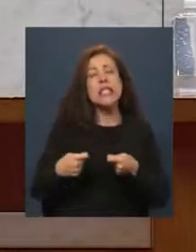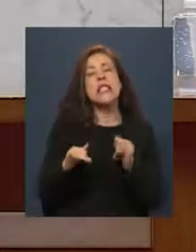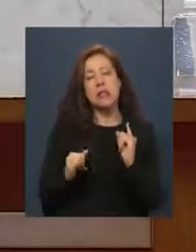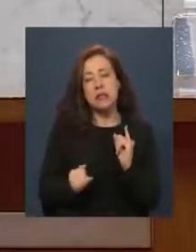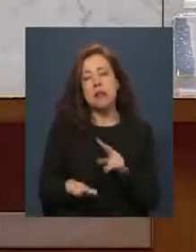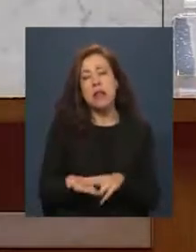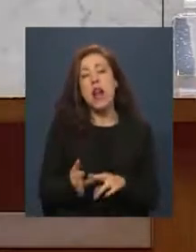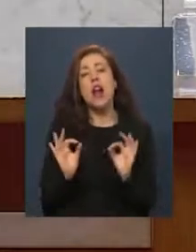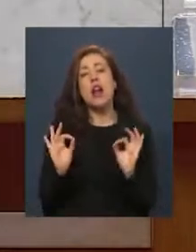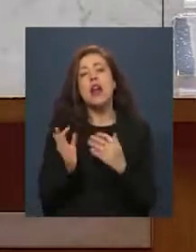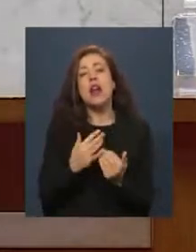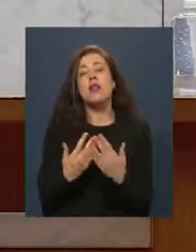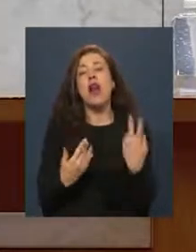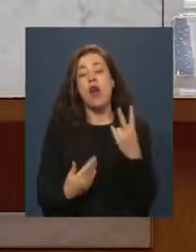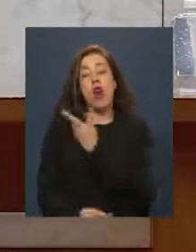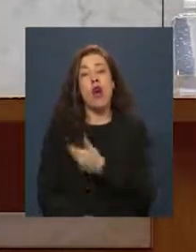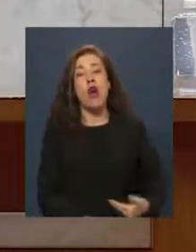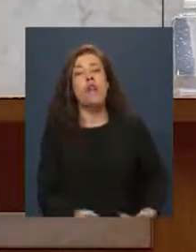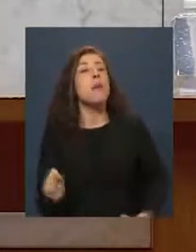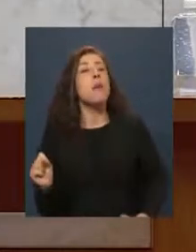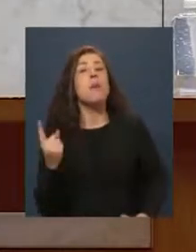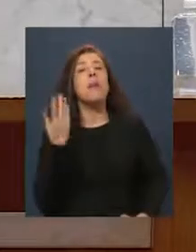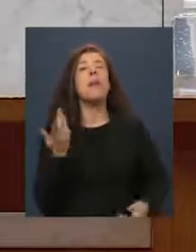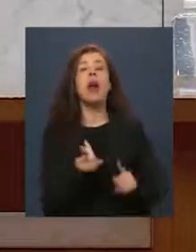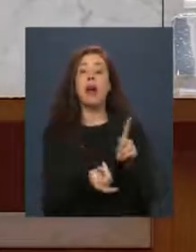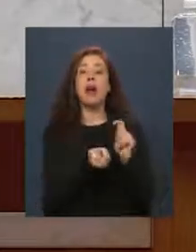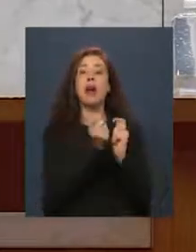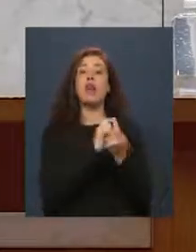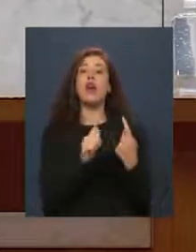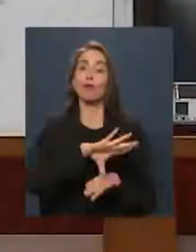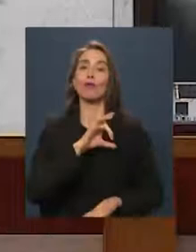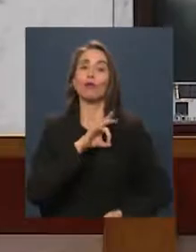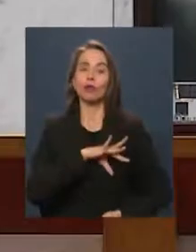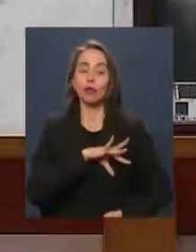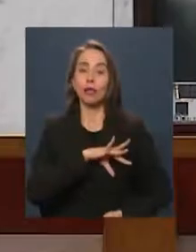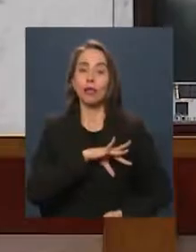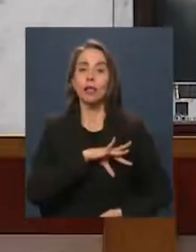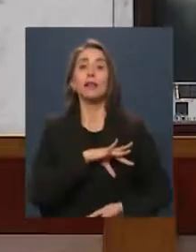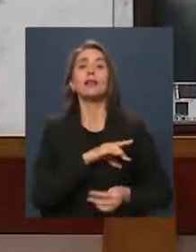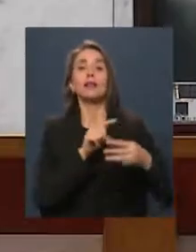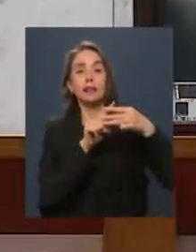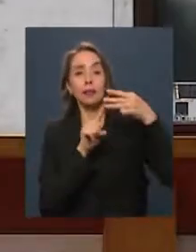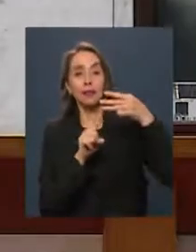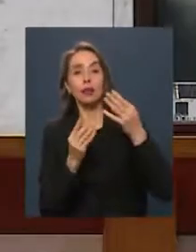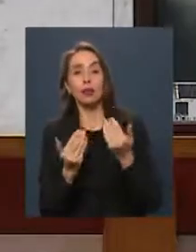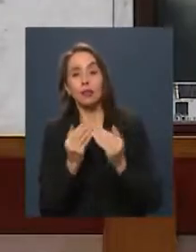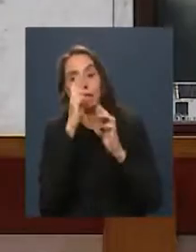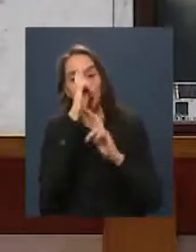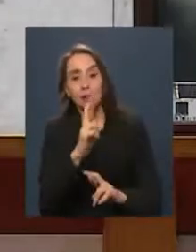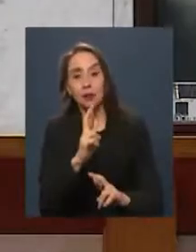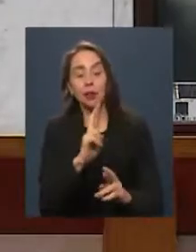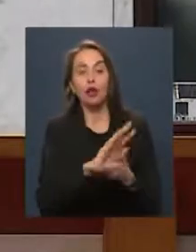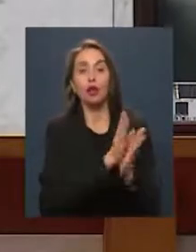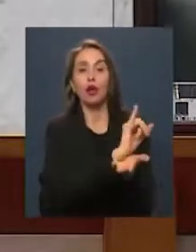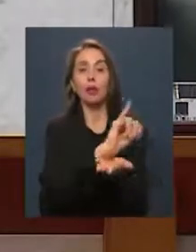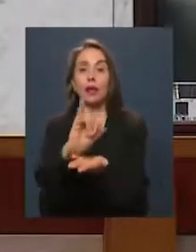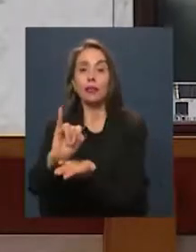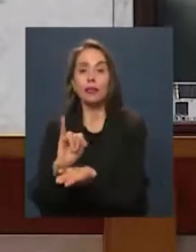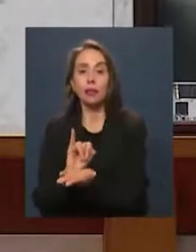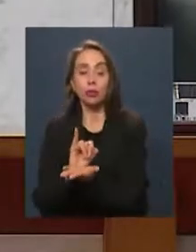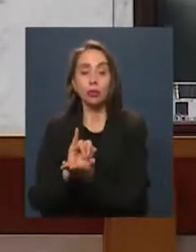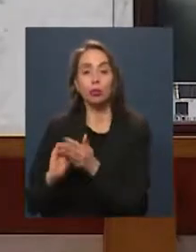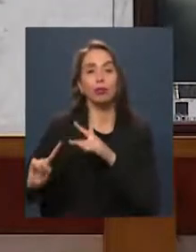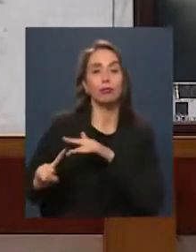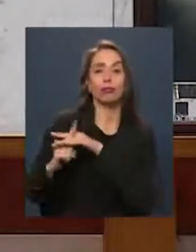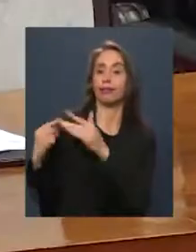último año se han realizado más de 1.500 sesiones recibiendo a más de 6.000 personas de distintos ámbitos. El trabajo